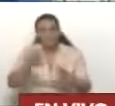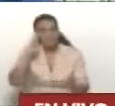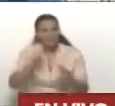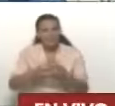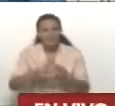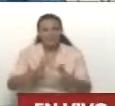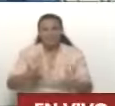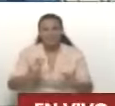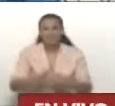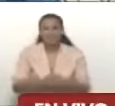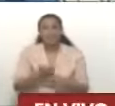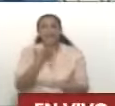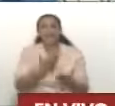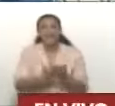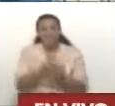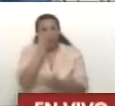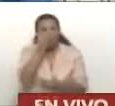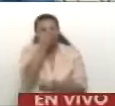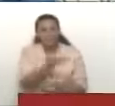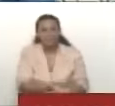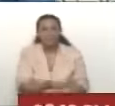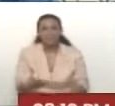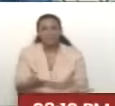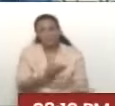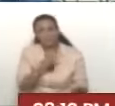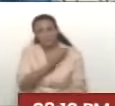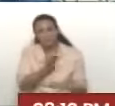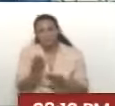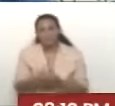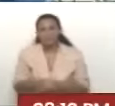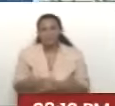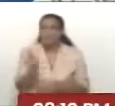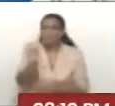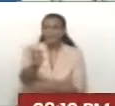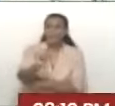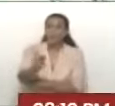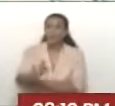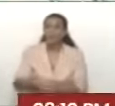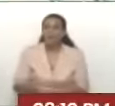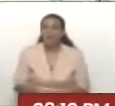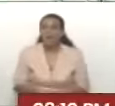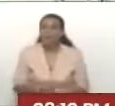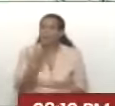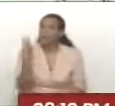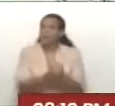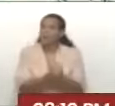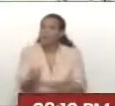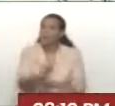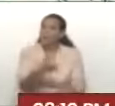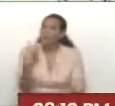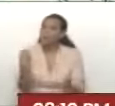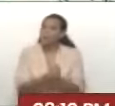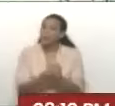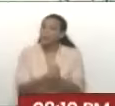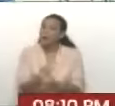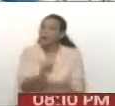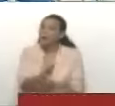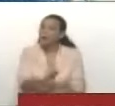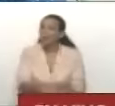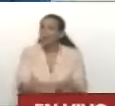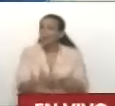Bueno, muchas gracias, vale. Bueno, a mí tú no... A mí tú no me vas. Tu dedo